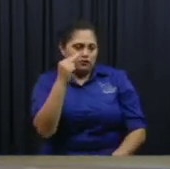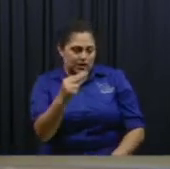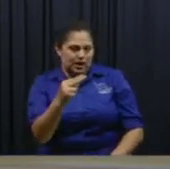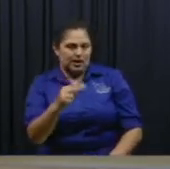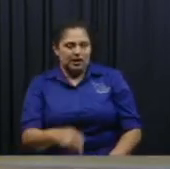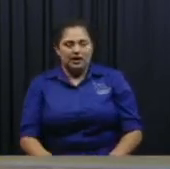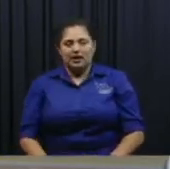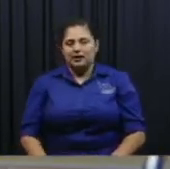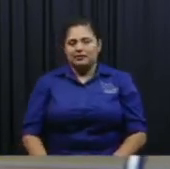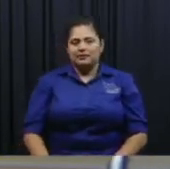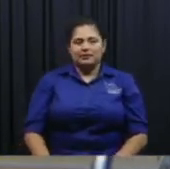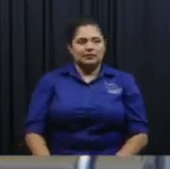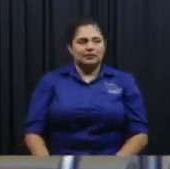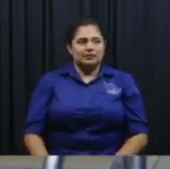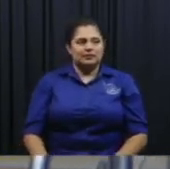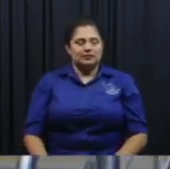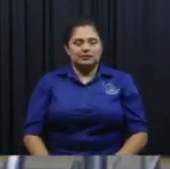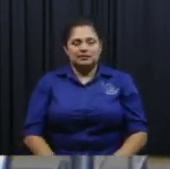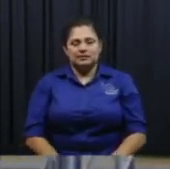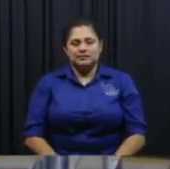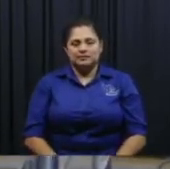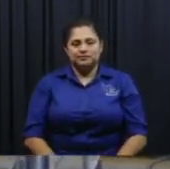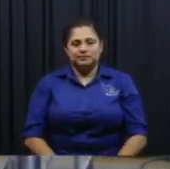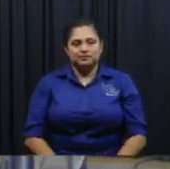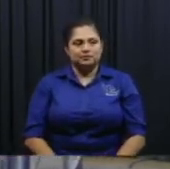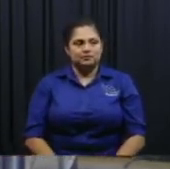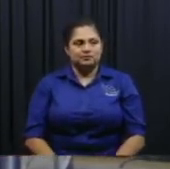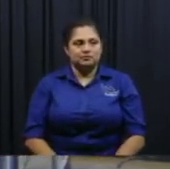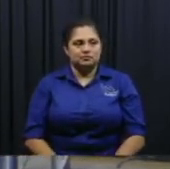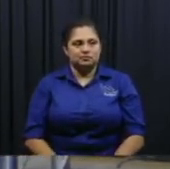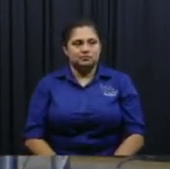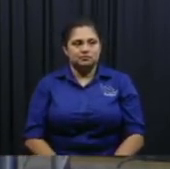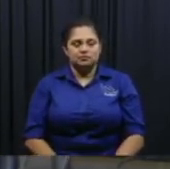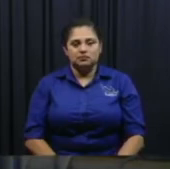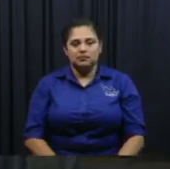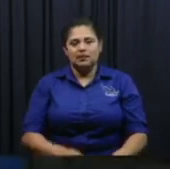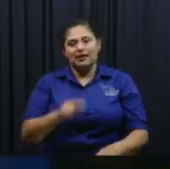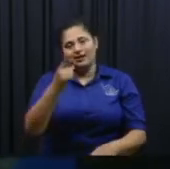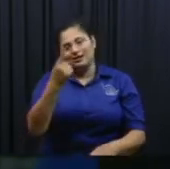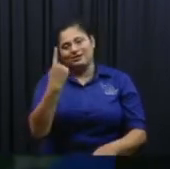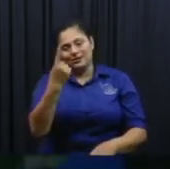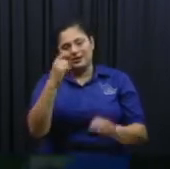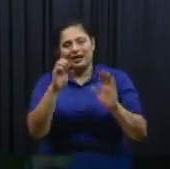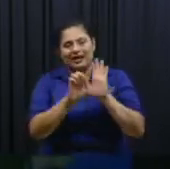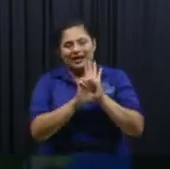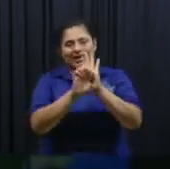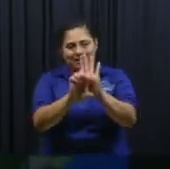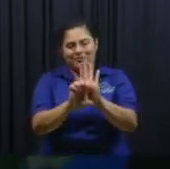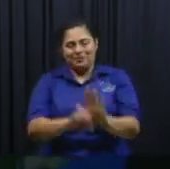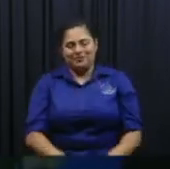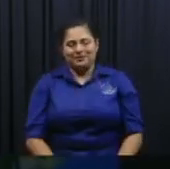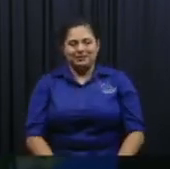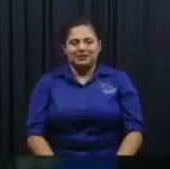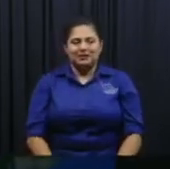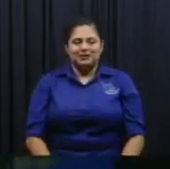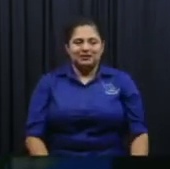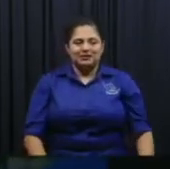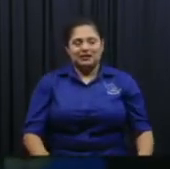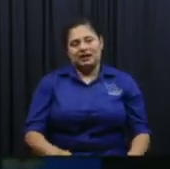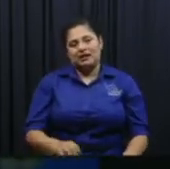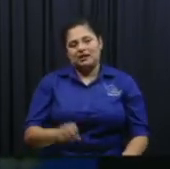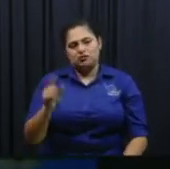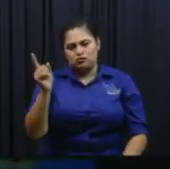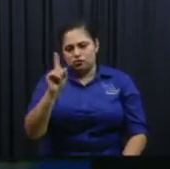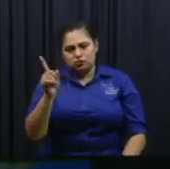averiguaron solo para salir de dudas No no testador no puede ser hombre vamos a ver